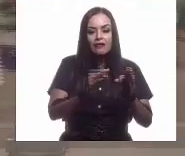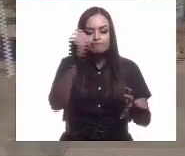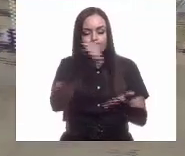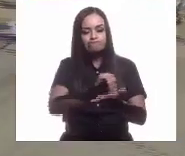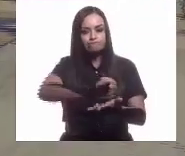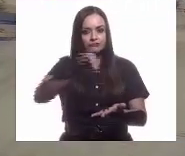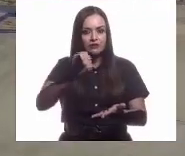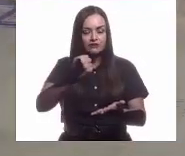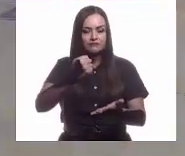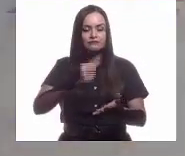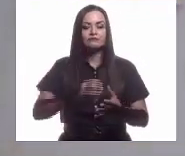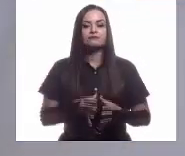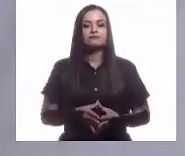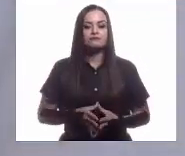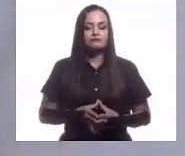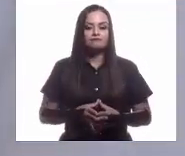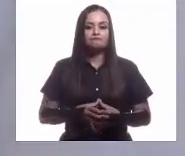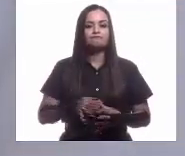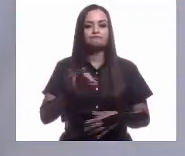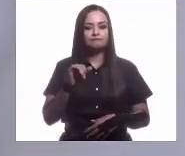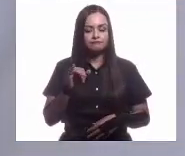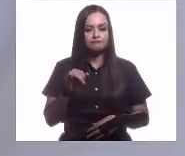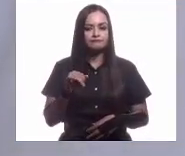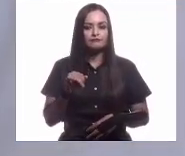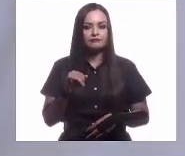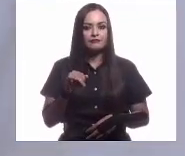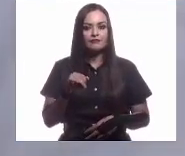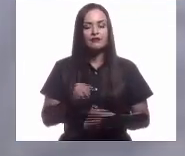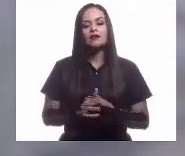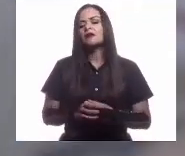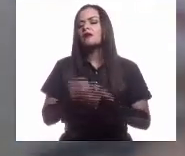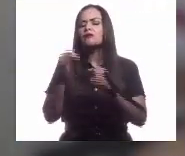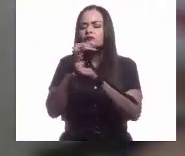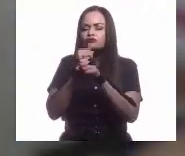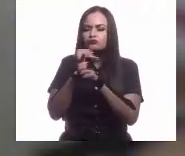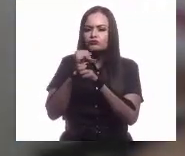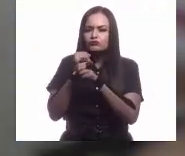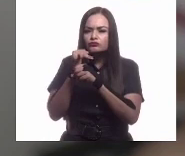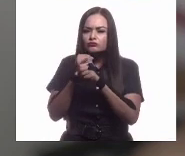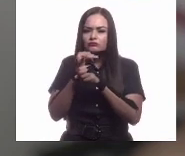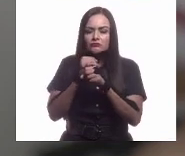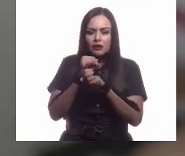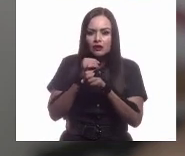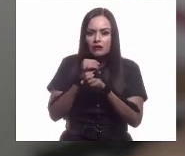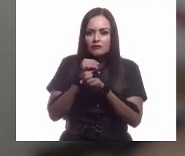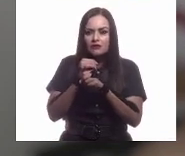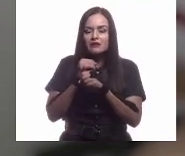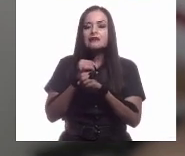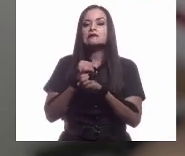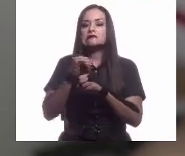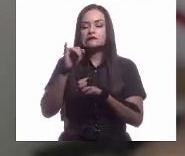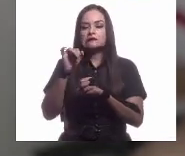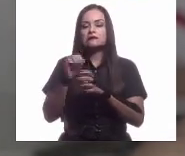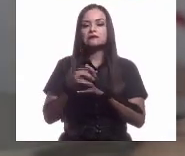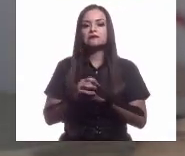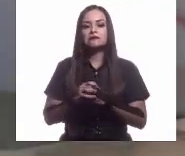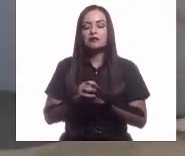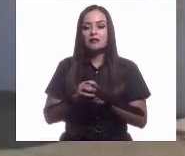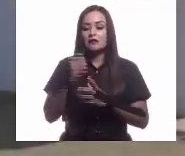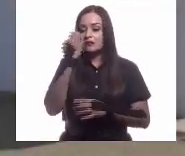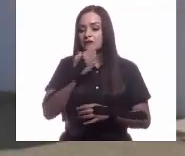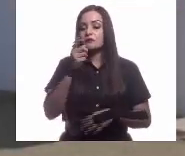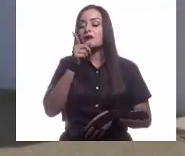capacitación de los mejores perfiles para la investigación de delitos. La consolidación de nuestra Academia Estatal de Seguridad